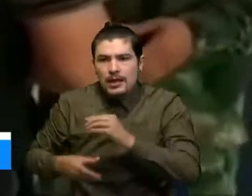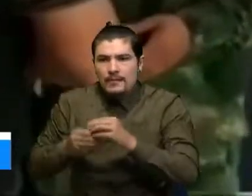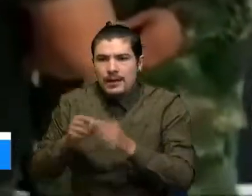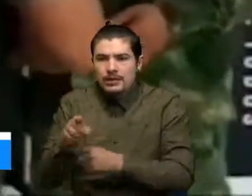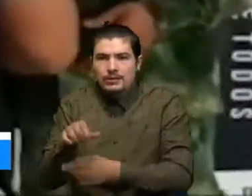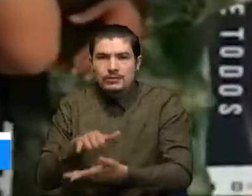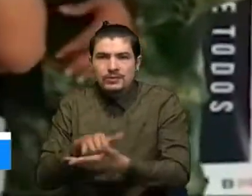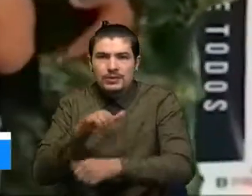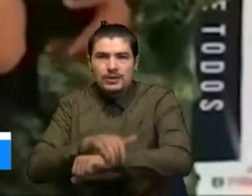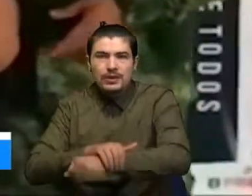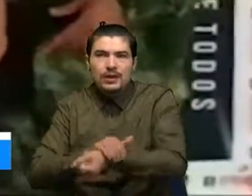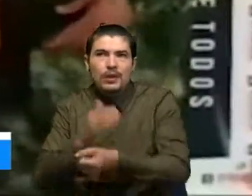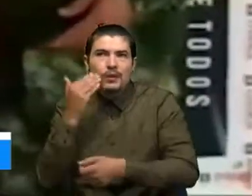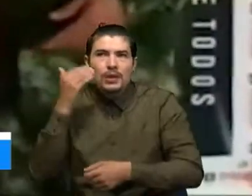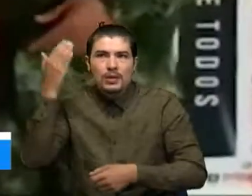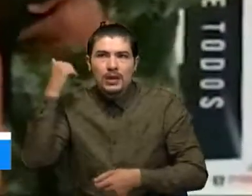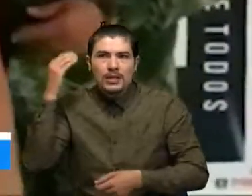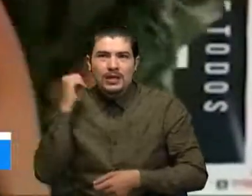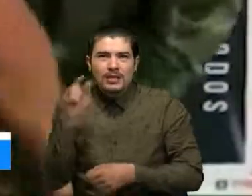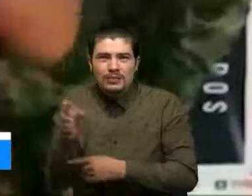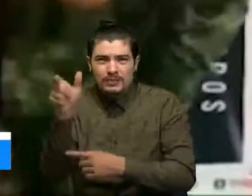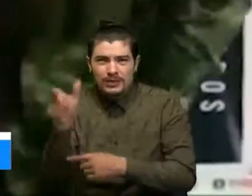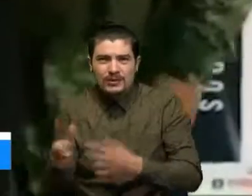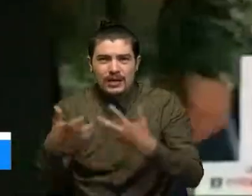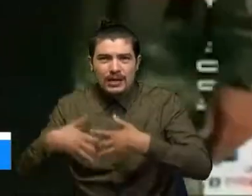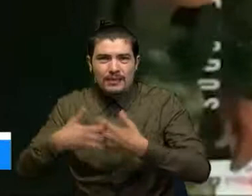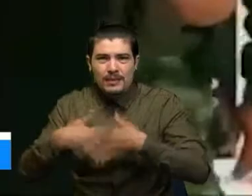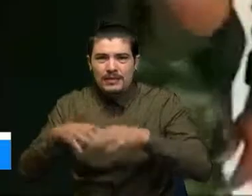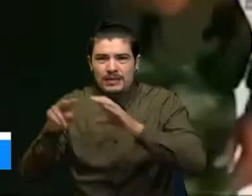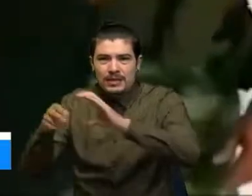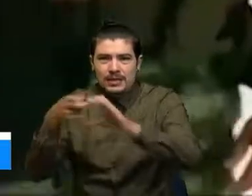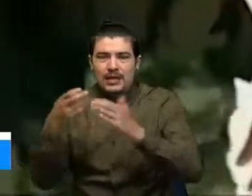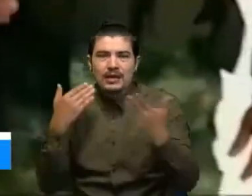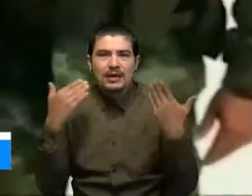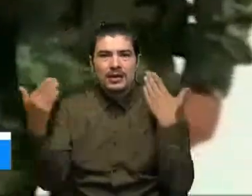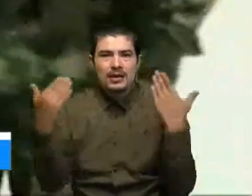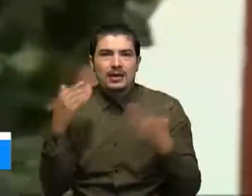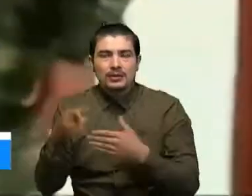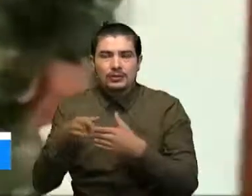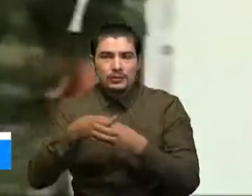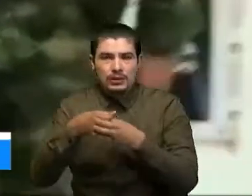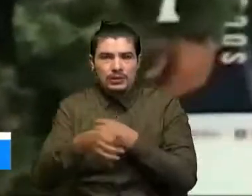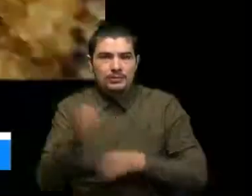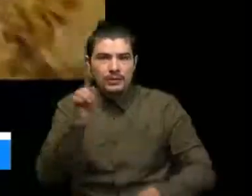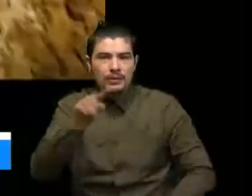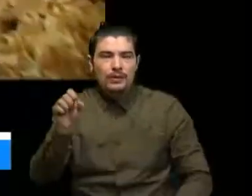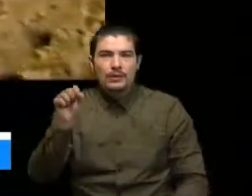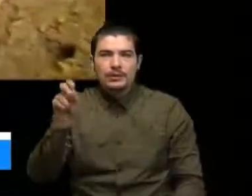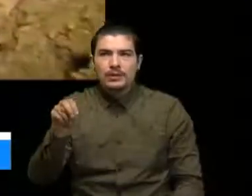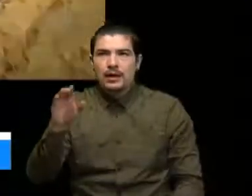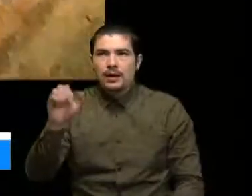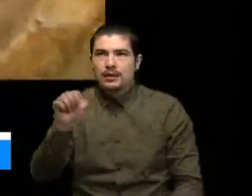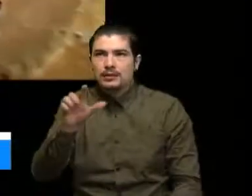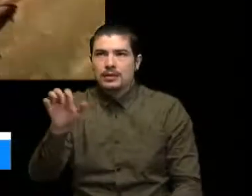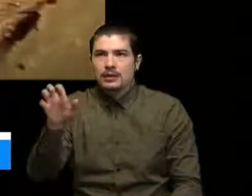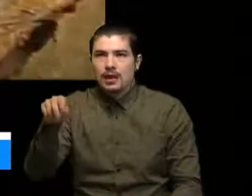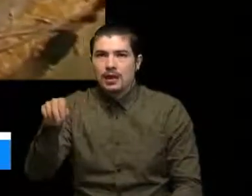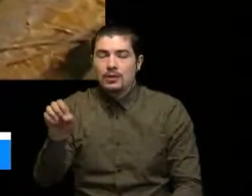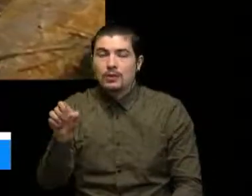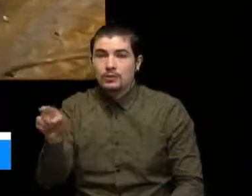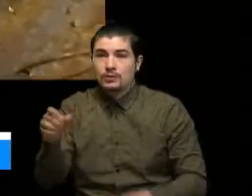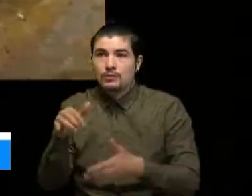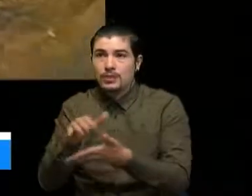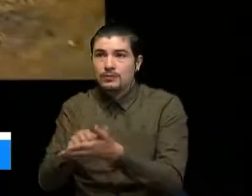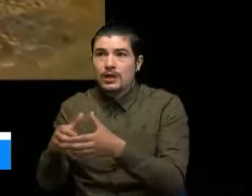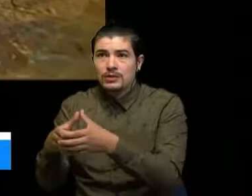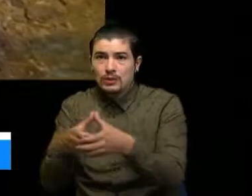secuestro frustrado el pasado fin de semana de un empresario del sector minero en zona rural del municipio de San Cayetano. Las asociaciones no brindaron